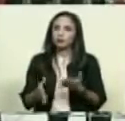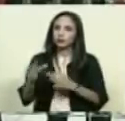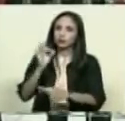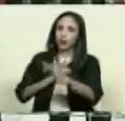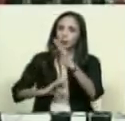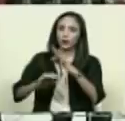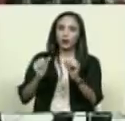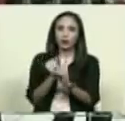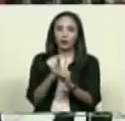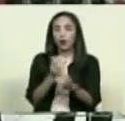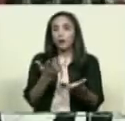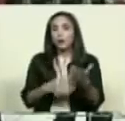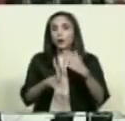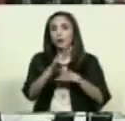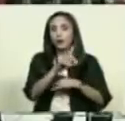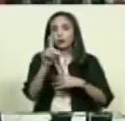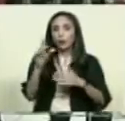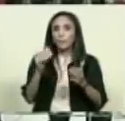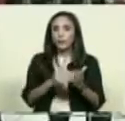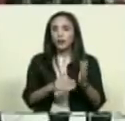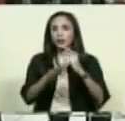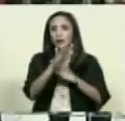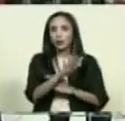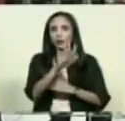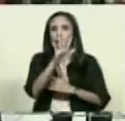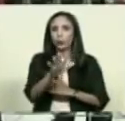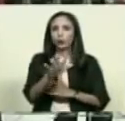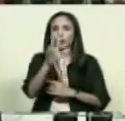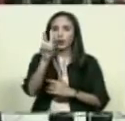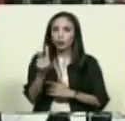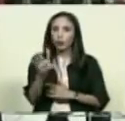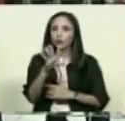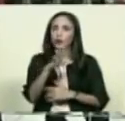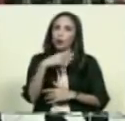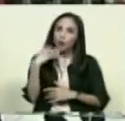tenemos 21.552 chambistas, que es nuestra meta